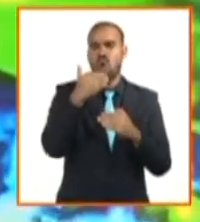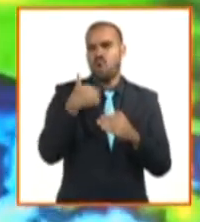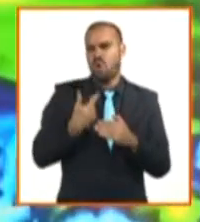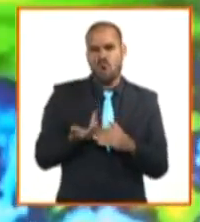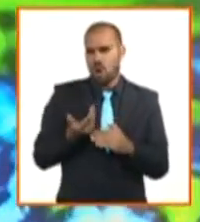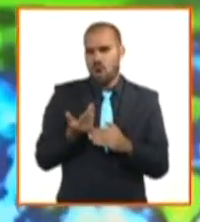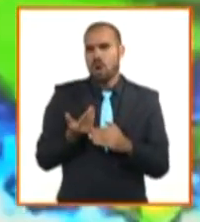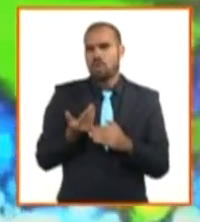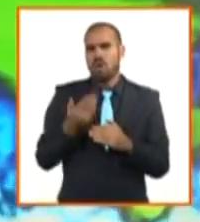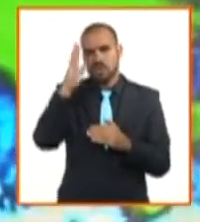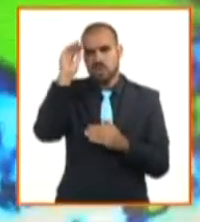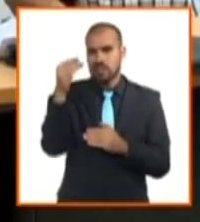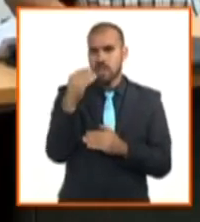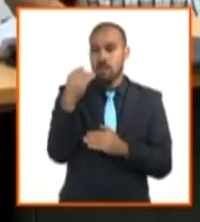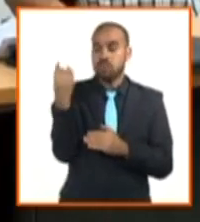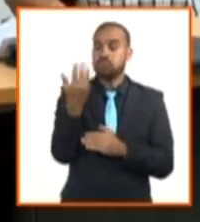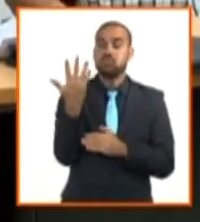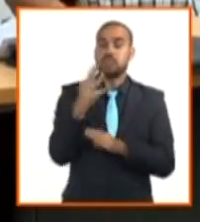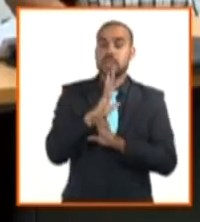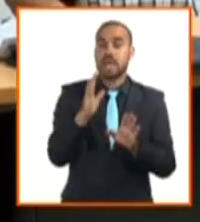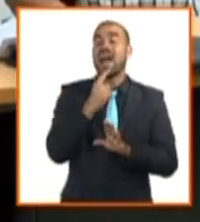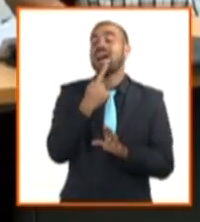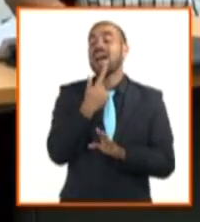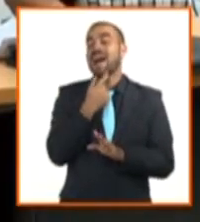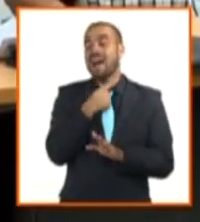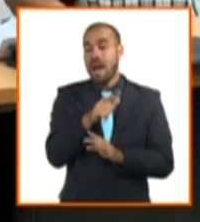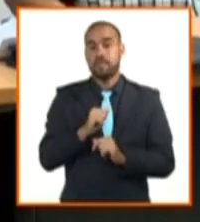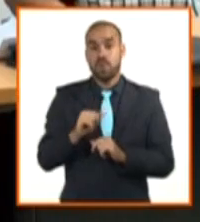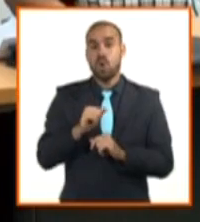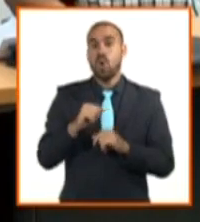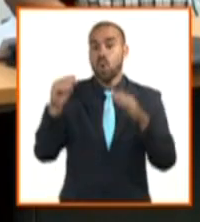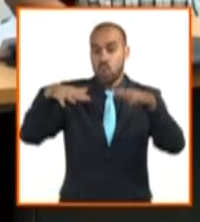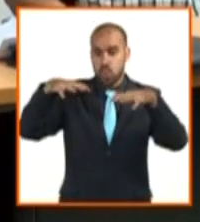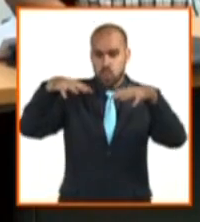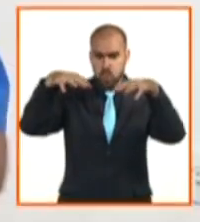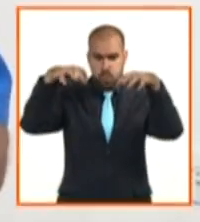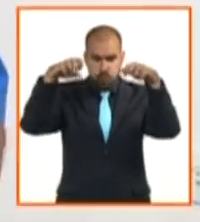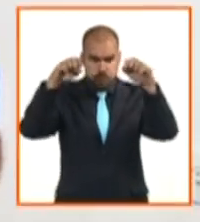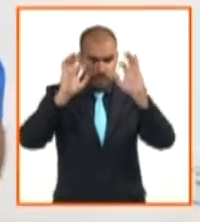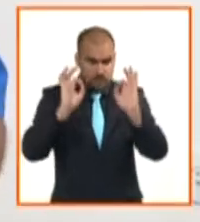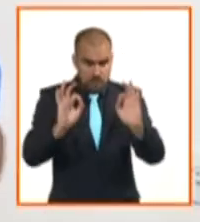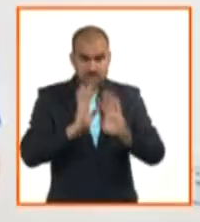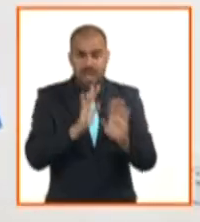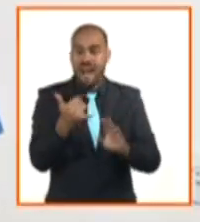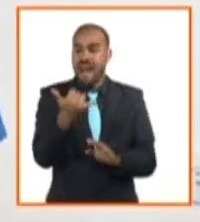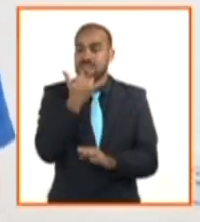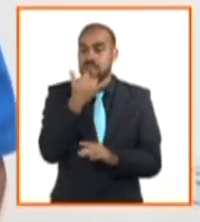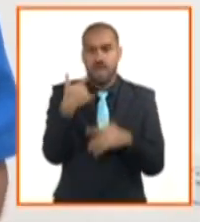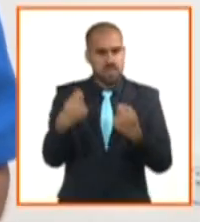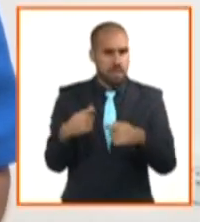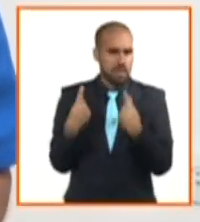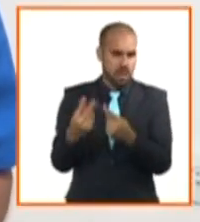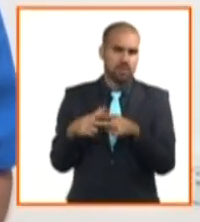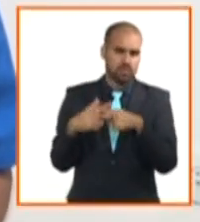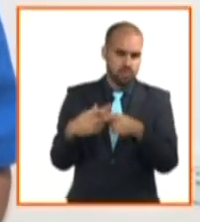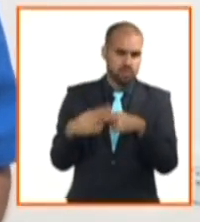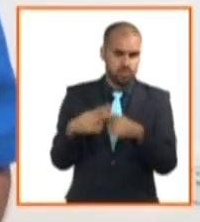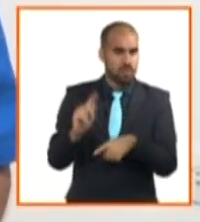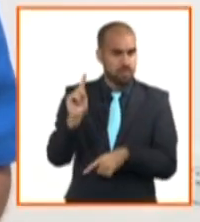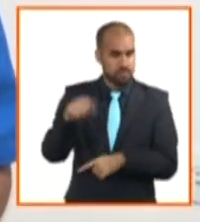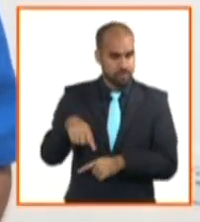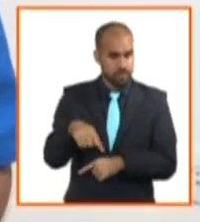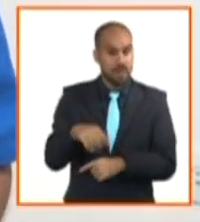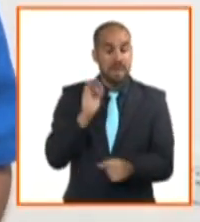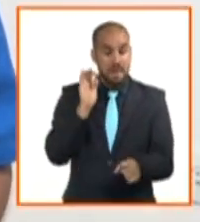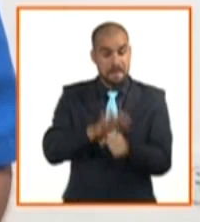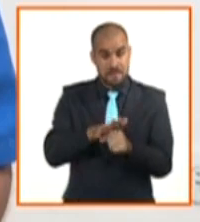que en seguida terminen las lluvias recuperar de la manera más rápida posible las afectaciones y para ello dijo desde ahora hay que ir